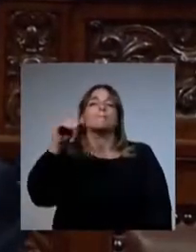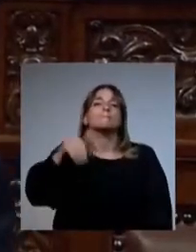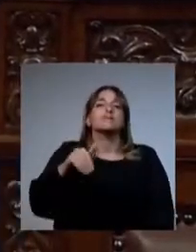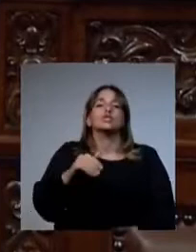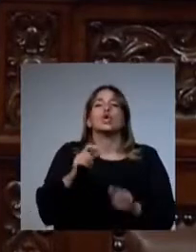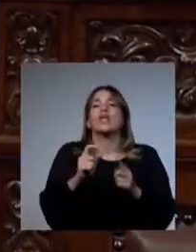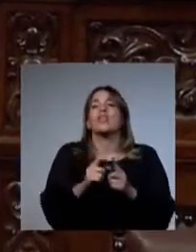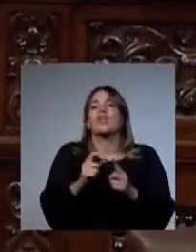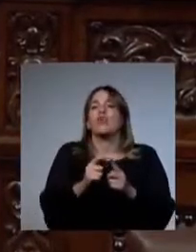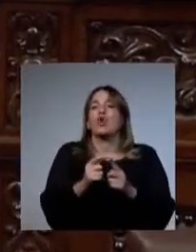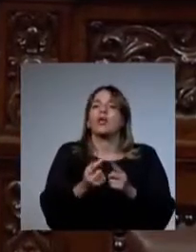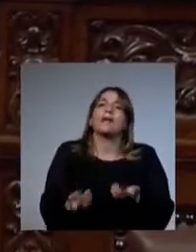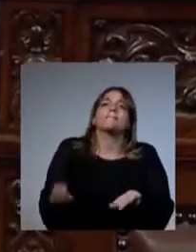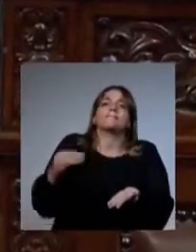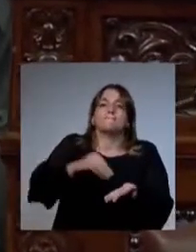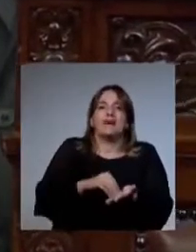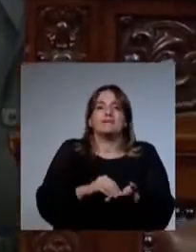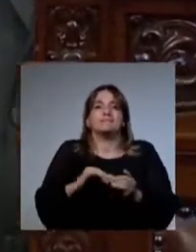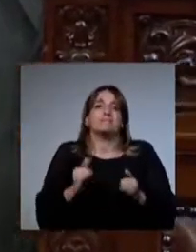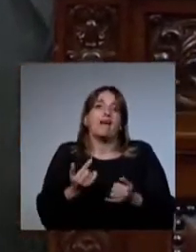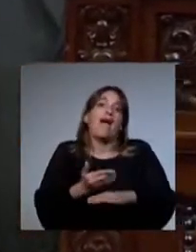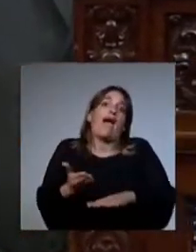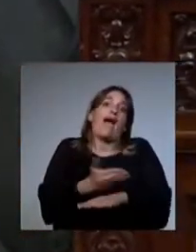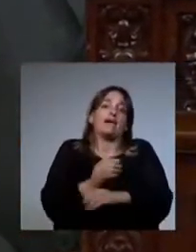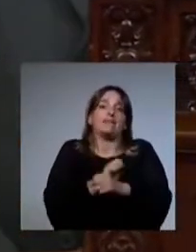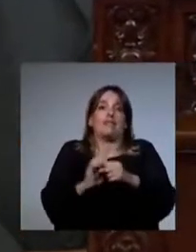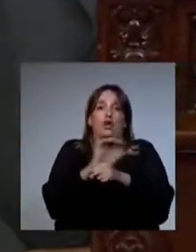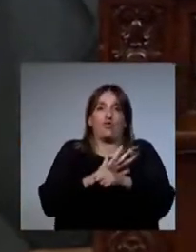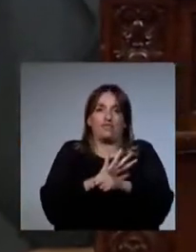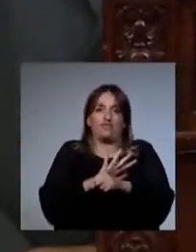dólares más que el gasto prepandemia.